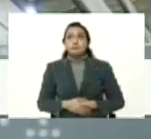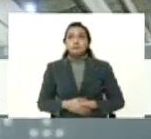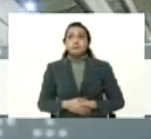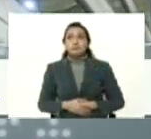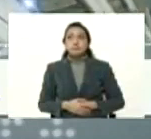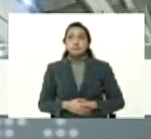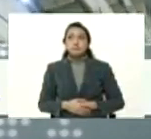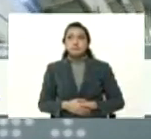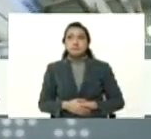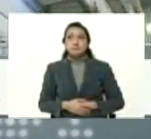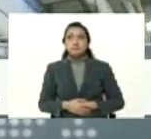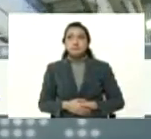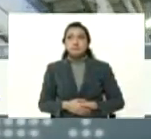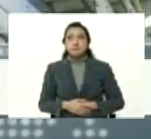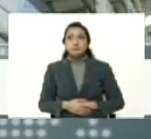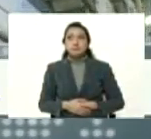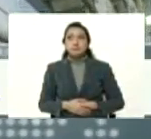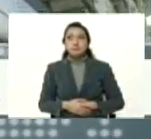trigo.